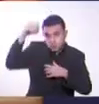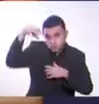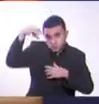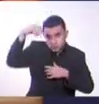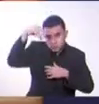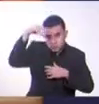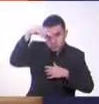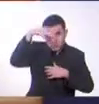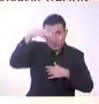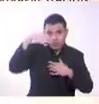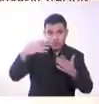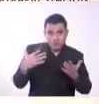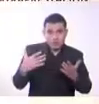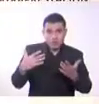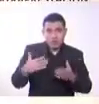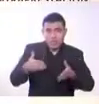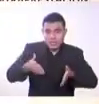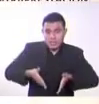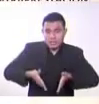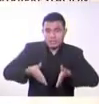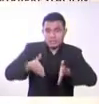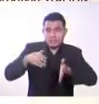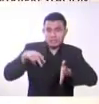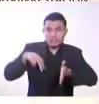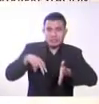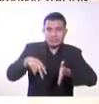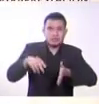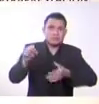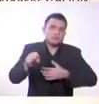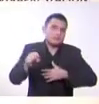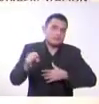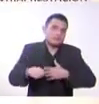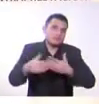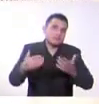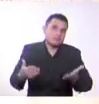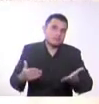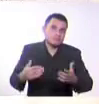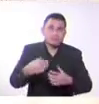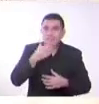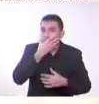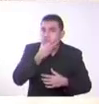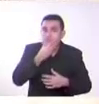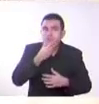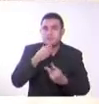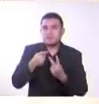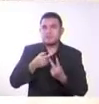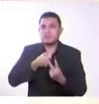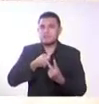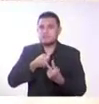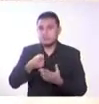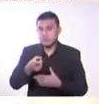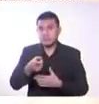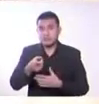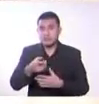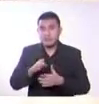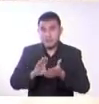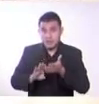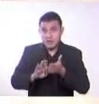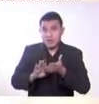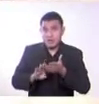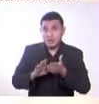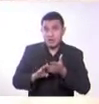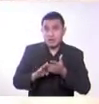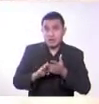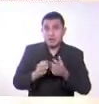de la acera, por ejemplo? ¿Cómo no? Edward, ¿paga servicio de tren de aseo? También